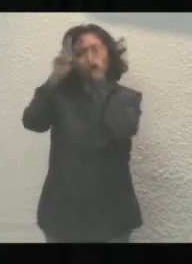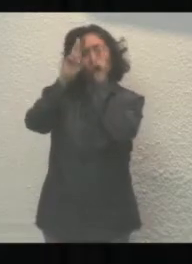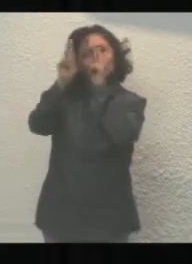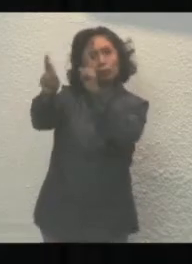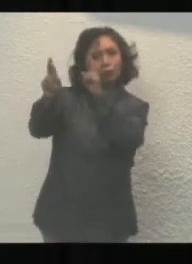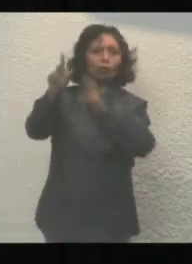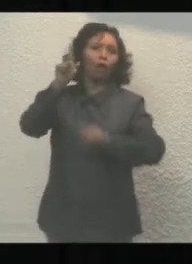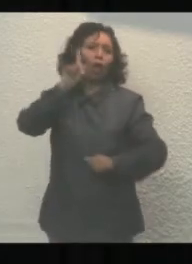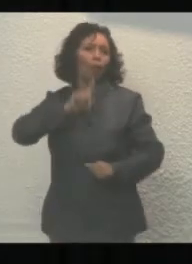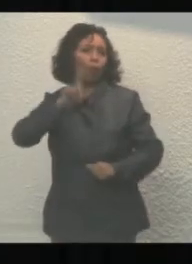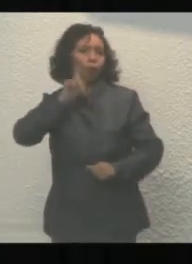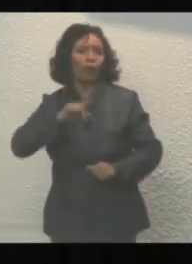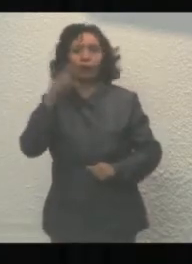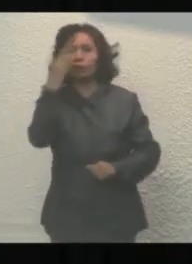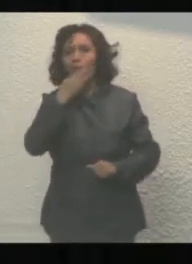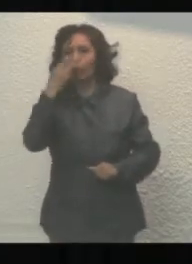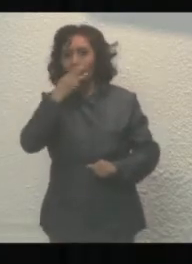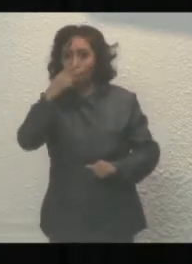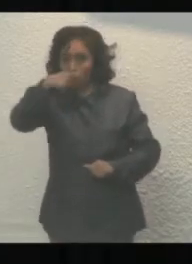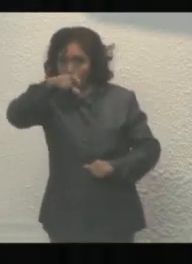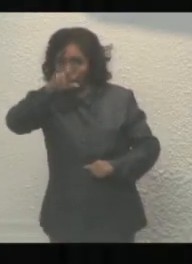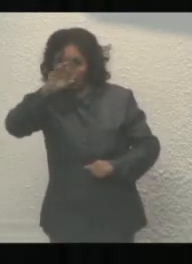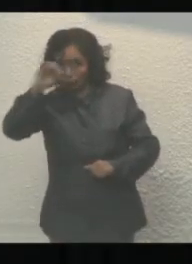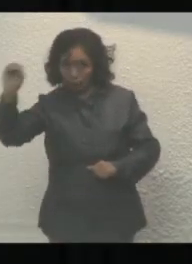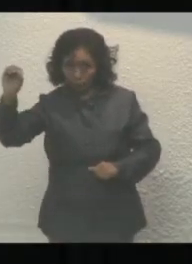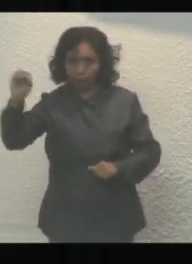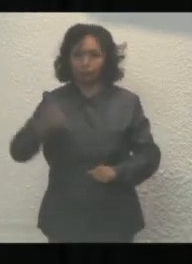mujeres mayas de Quintana Roo.